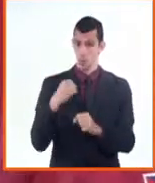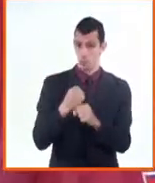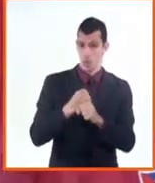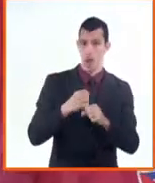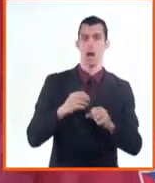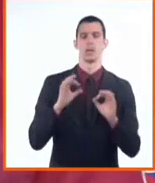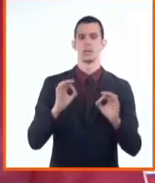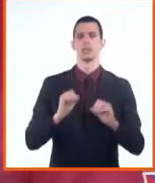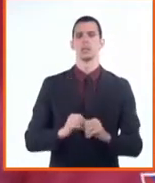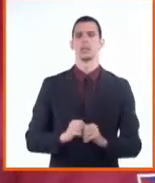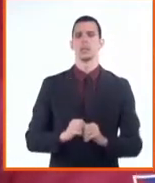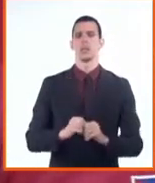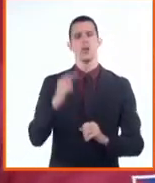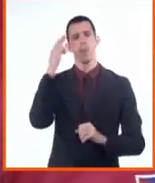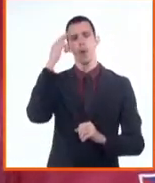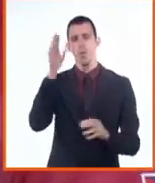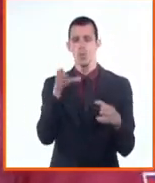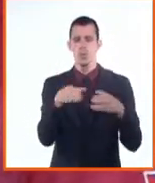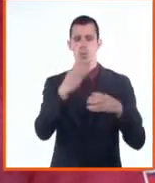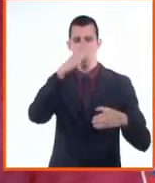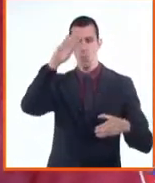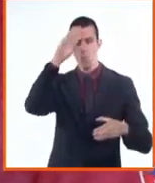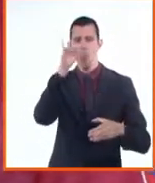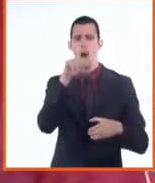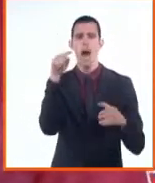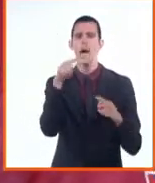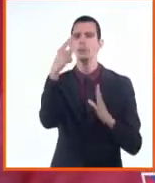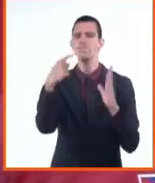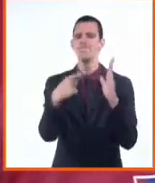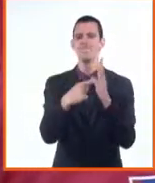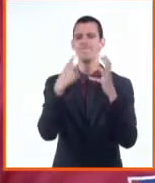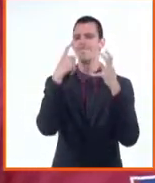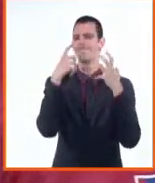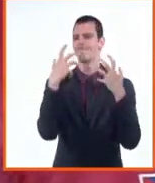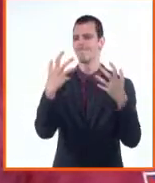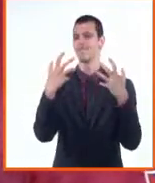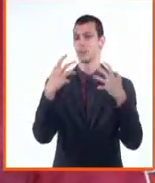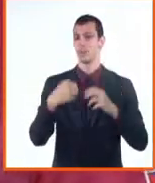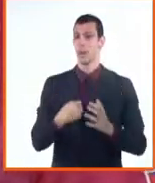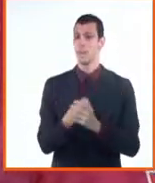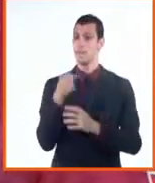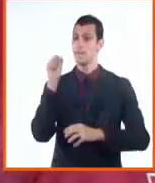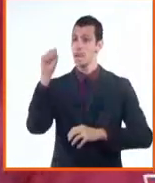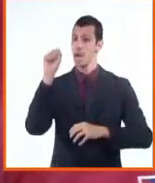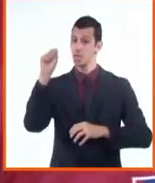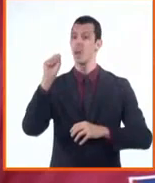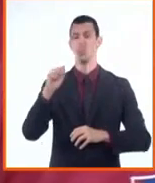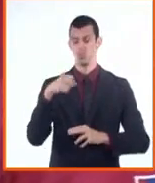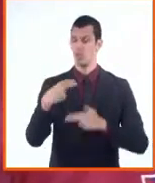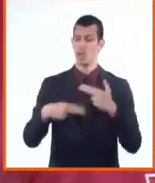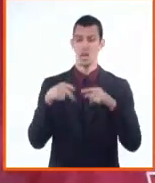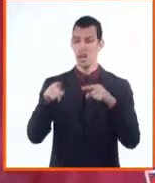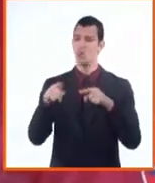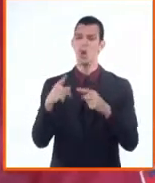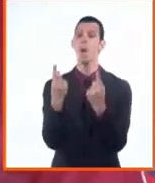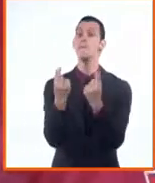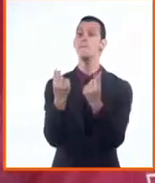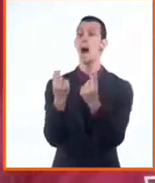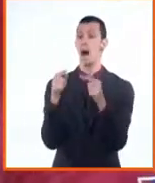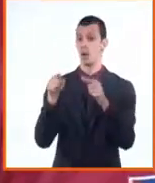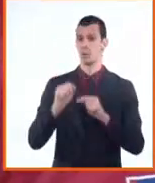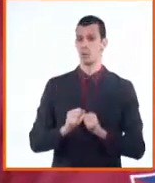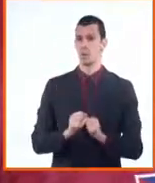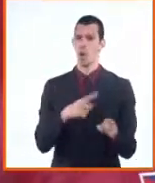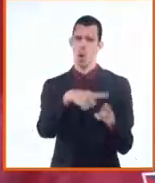puntos clave del equipo casi nunca sobre todo los que estaban por fuera creían en el